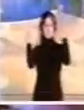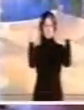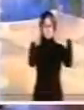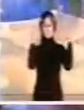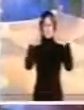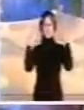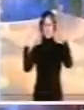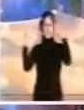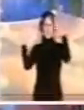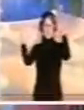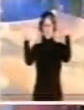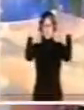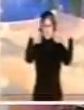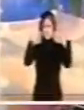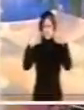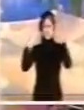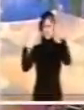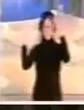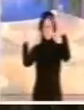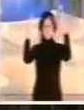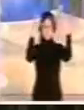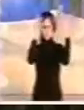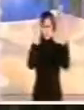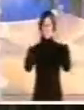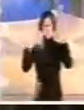así ha sonado la primera canción que nos interpretan la Murga, las